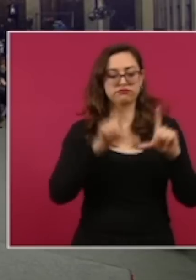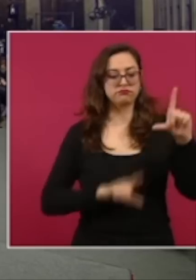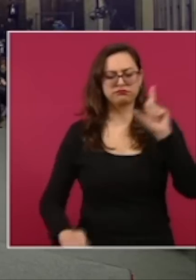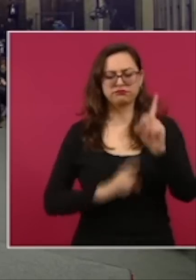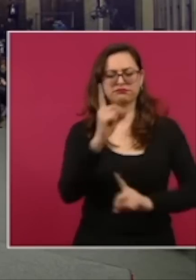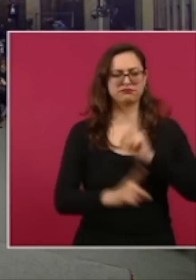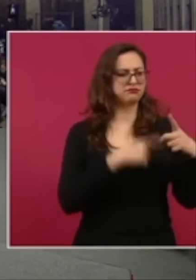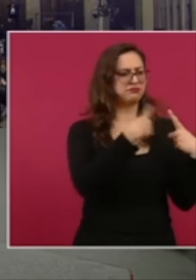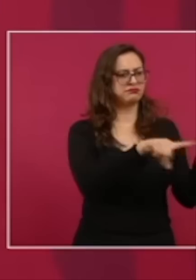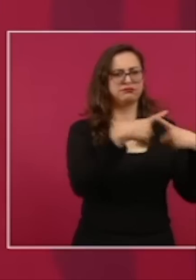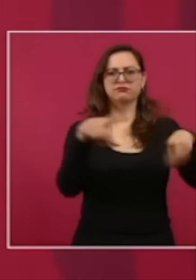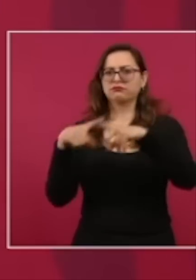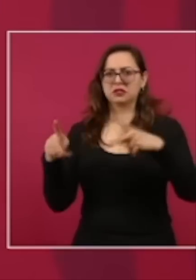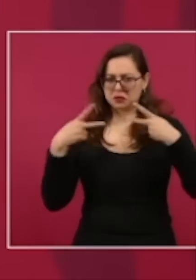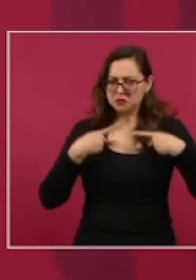hay madera.